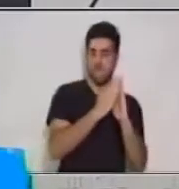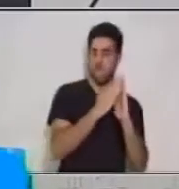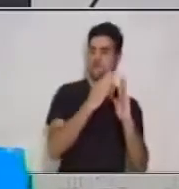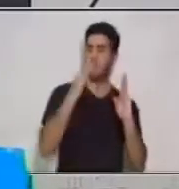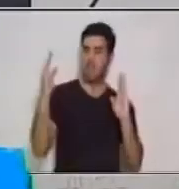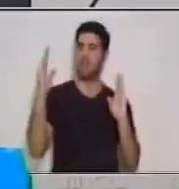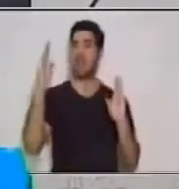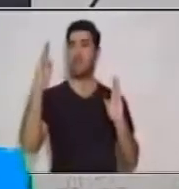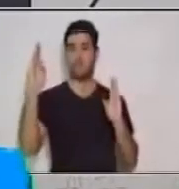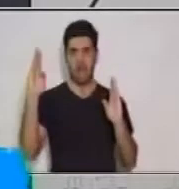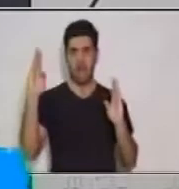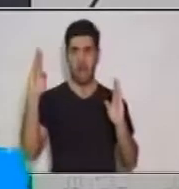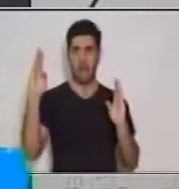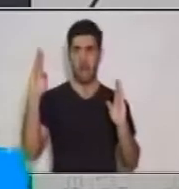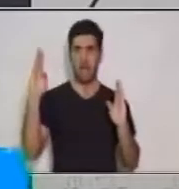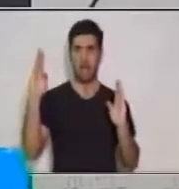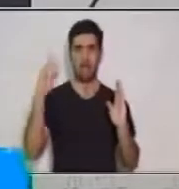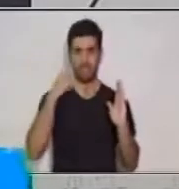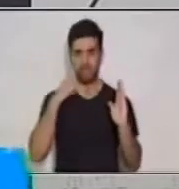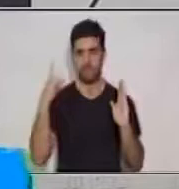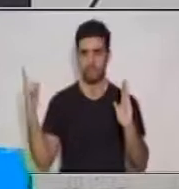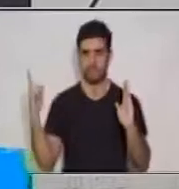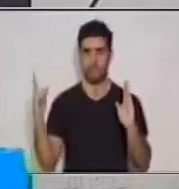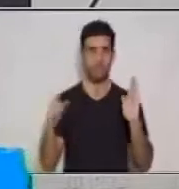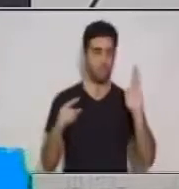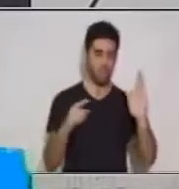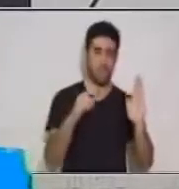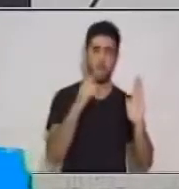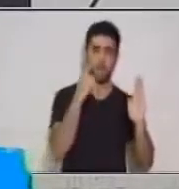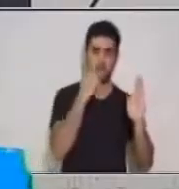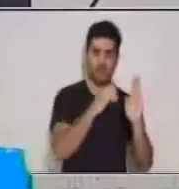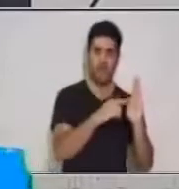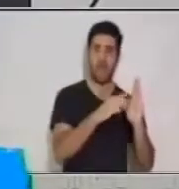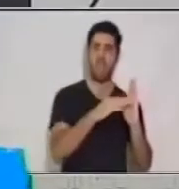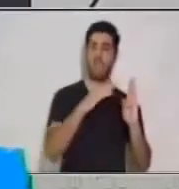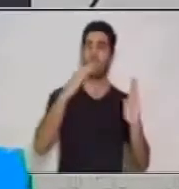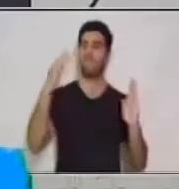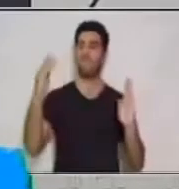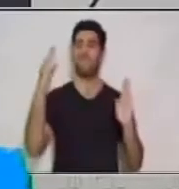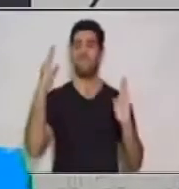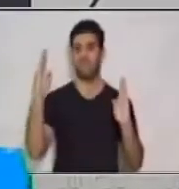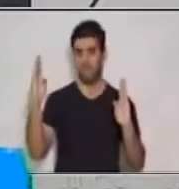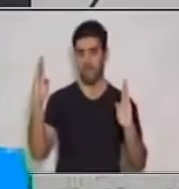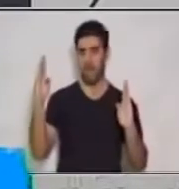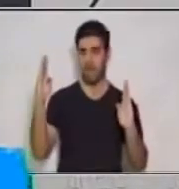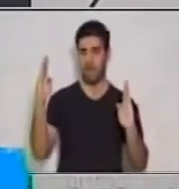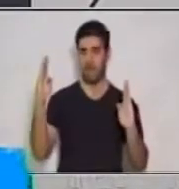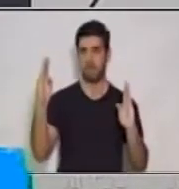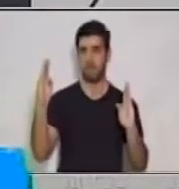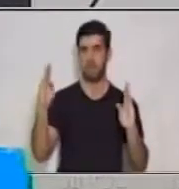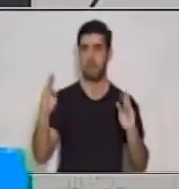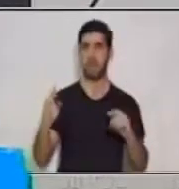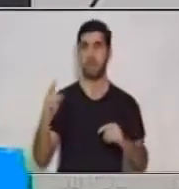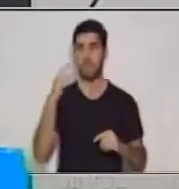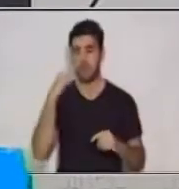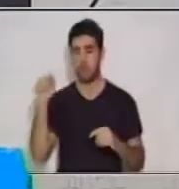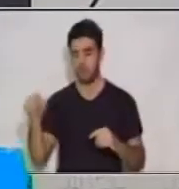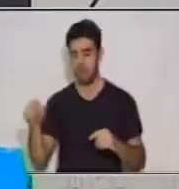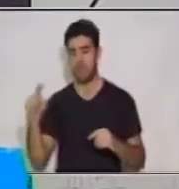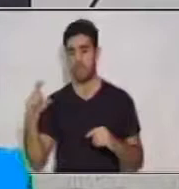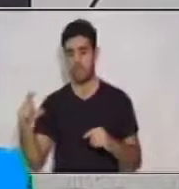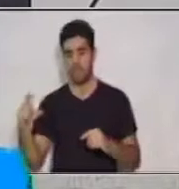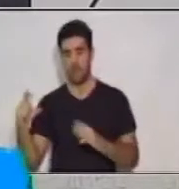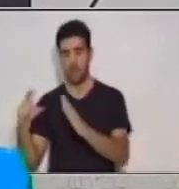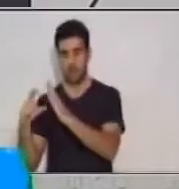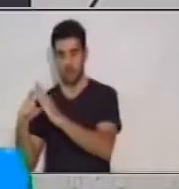los vértices. Acá tenemos el vértice B, frente a él queda el lado B. Acá tenemos